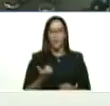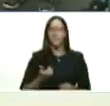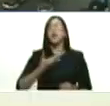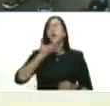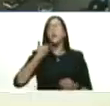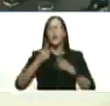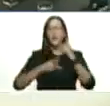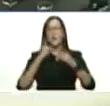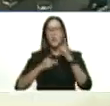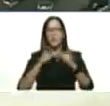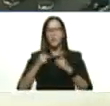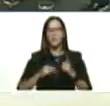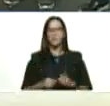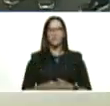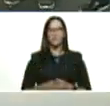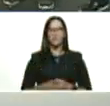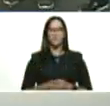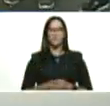mejores productos.